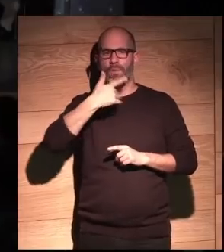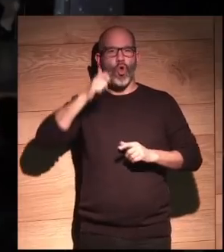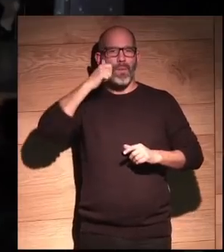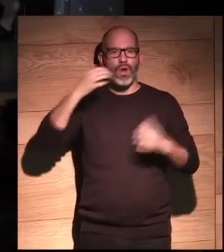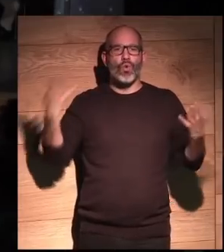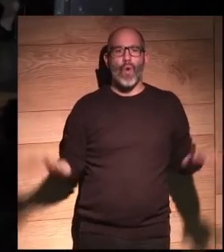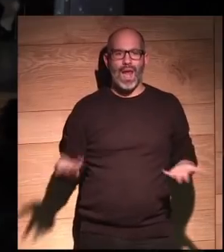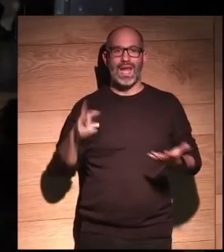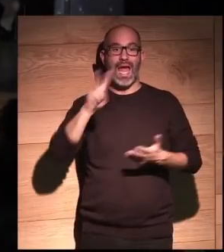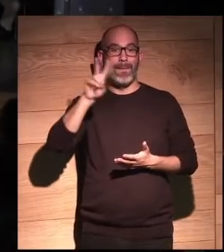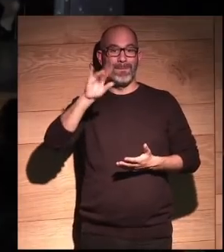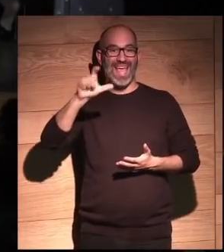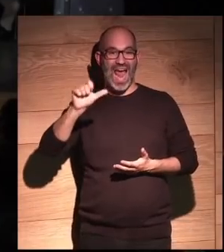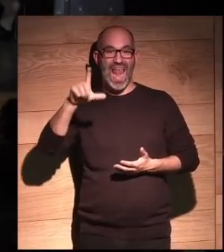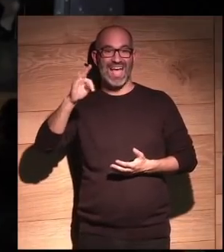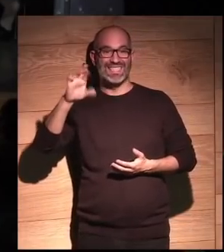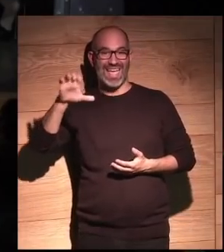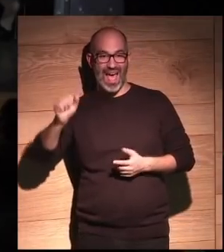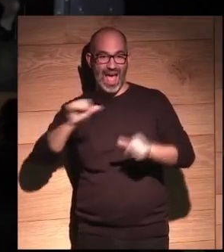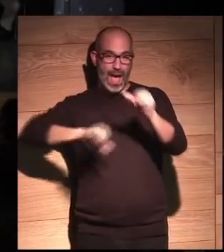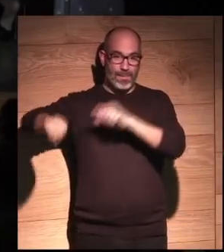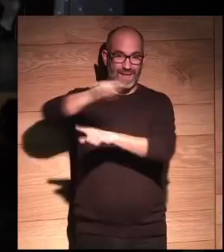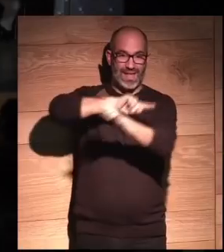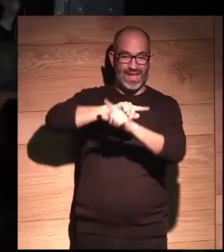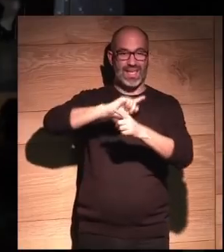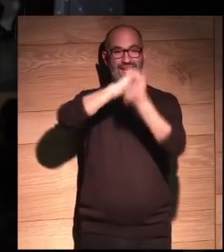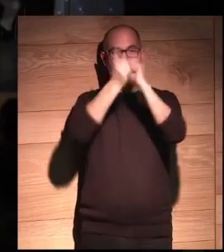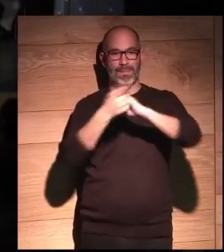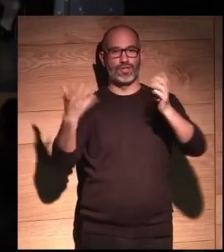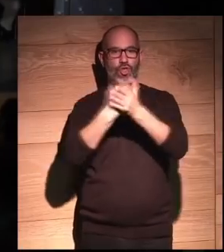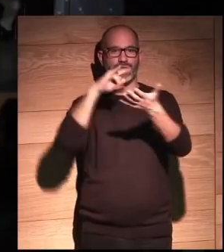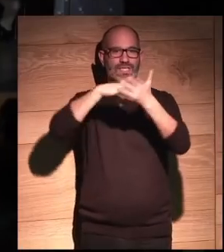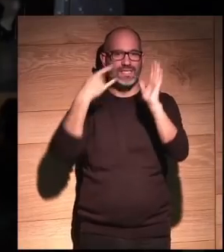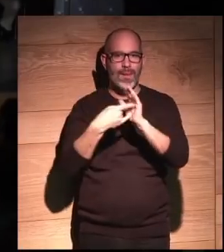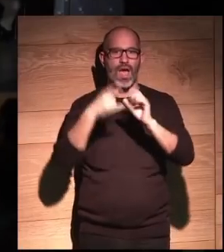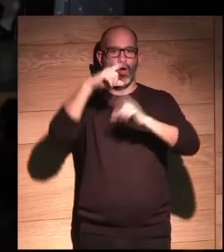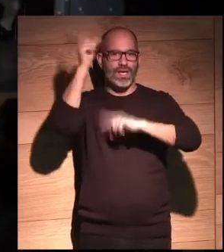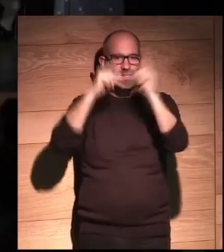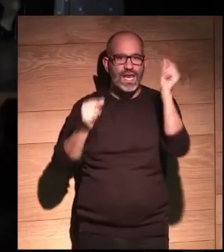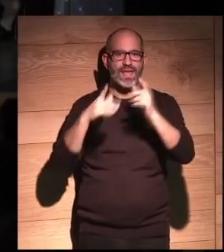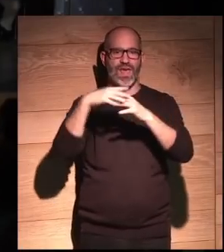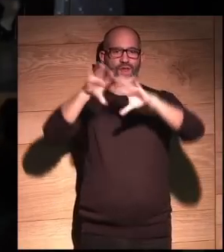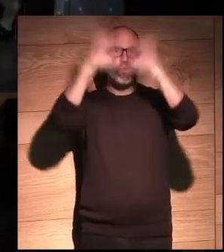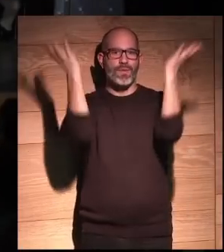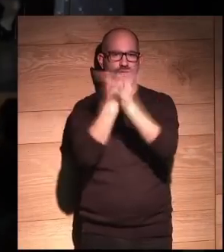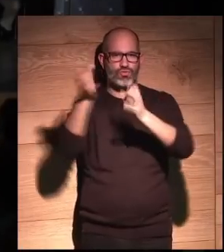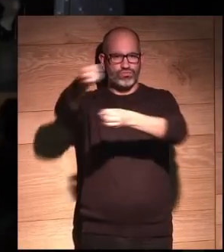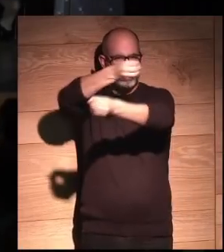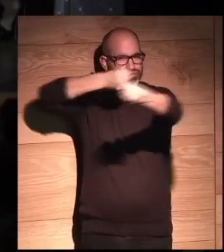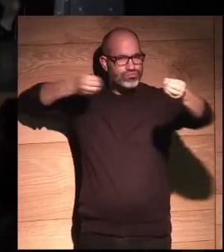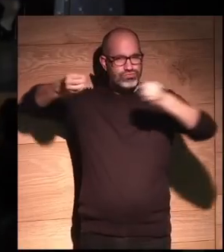humanos era la Vía Láctea. A partir de ahí pasa a denominar el resto de sistemas con estrellas del universo.